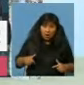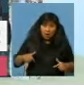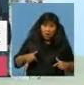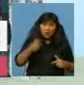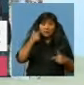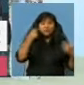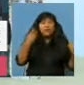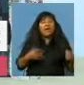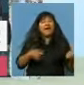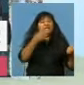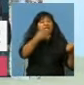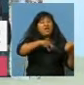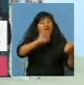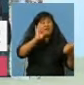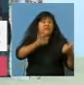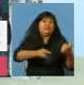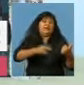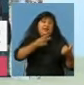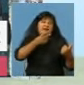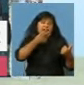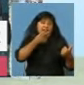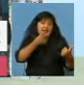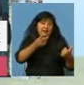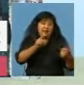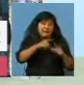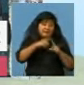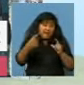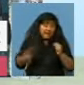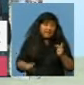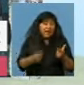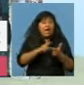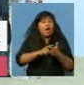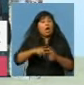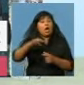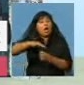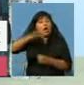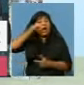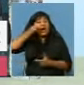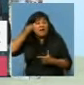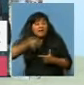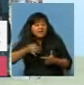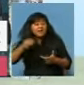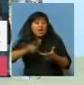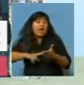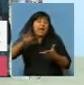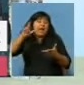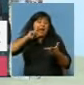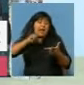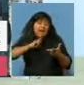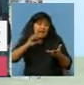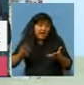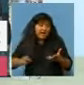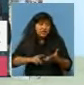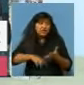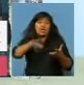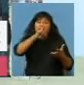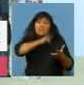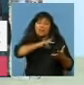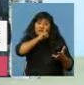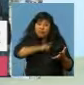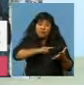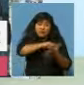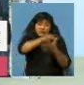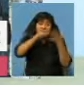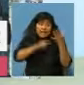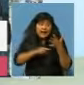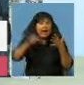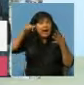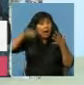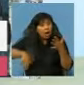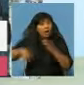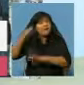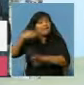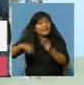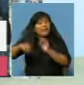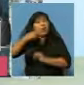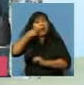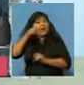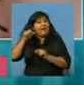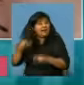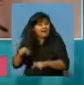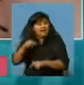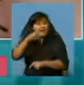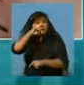litio minerales frutas hortalizas y ahora somos vendedores de energía y de energía limpia